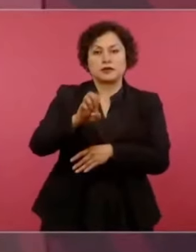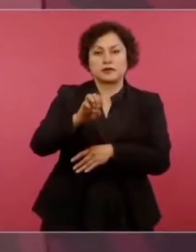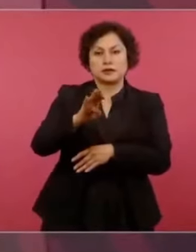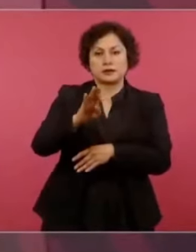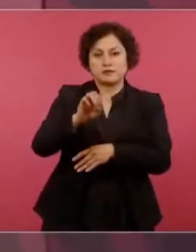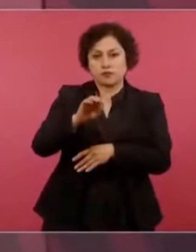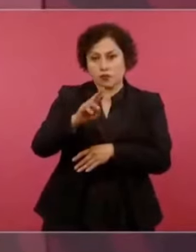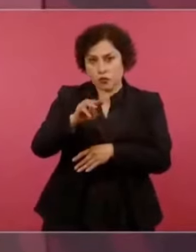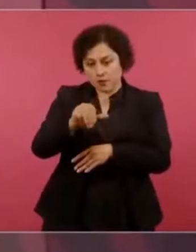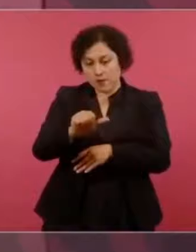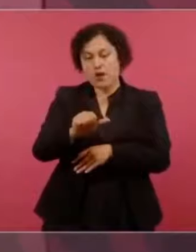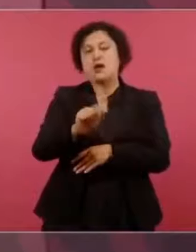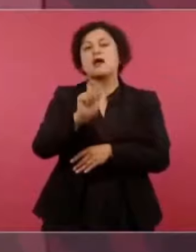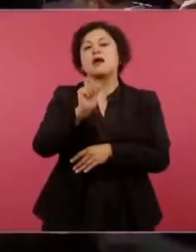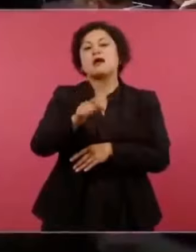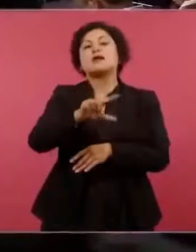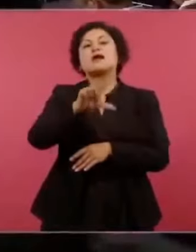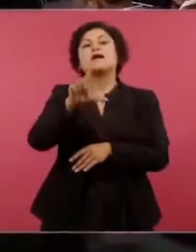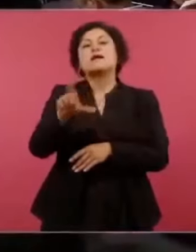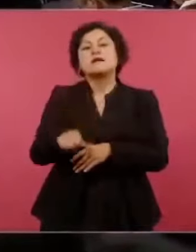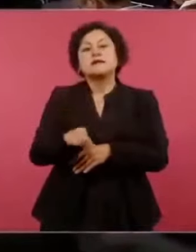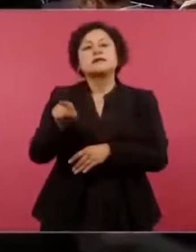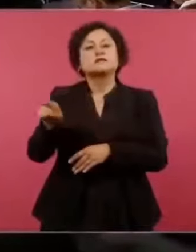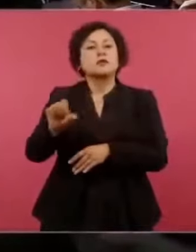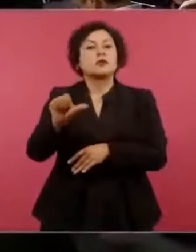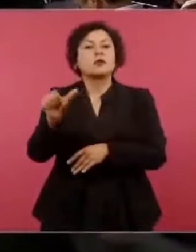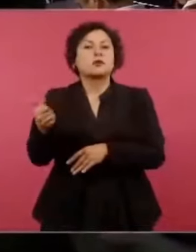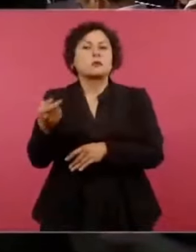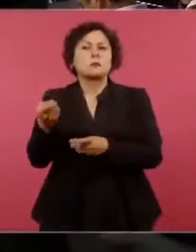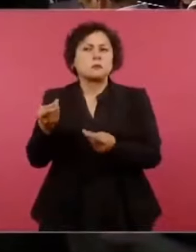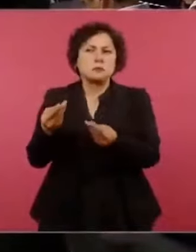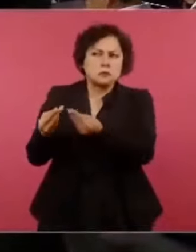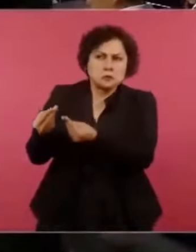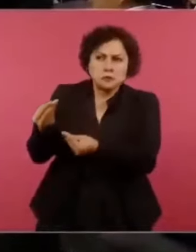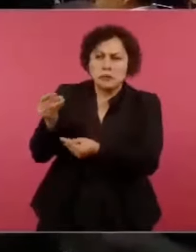luego pueden tener una asesoría